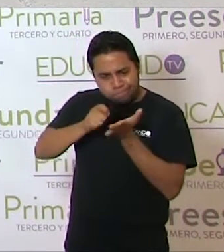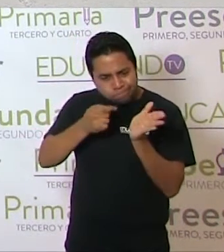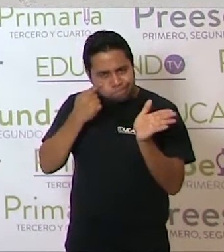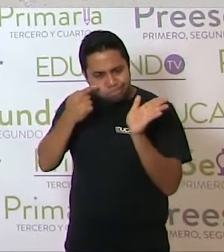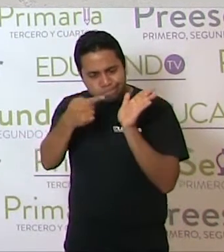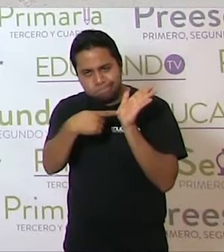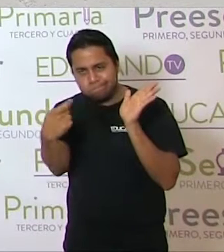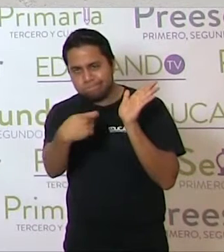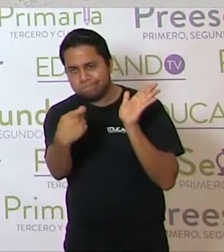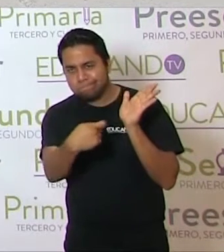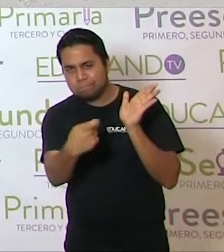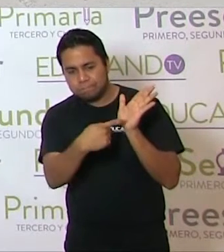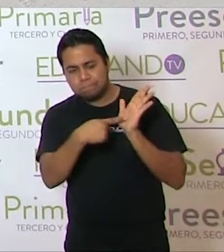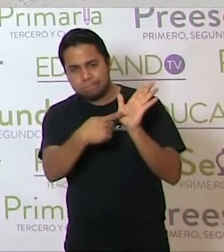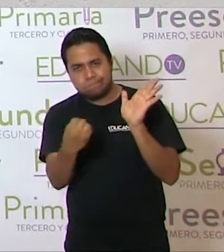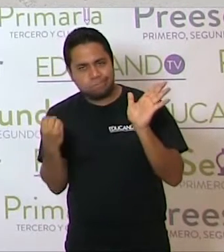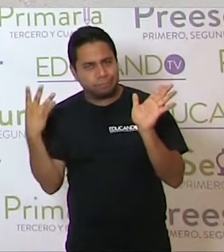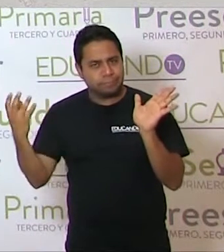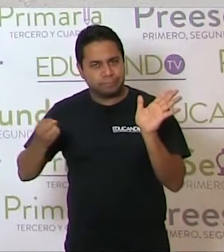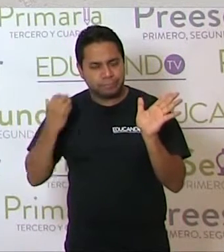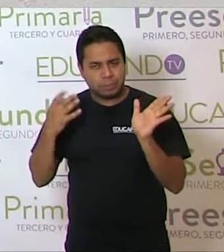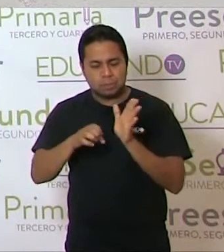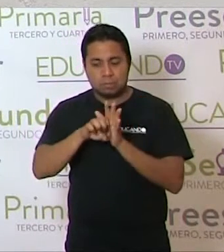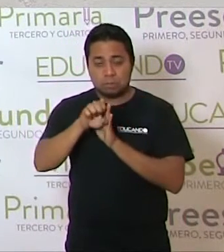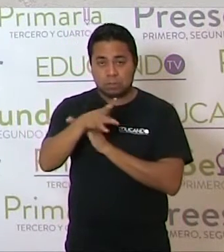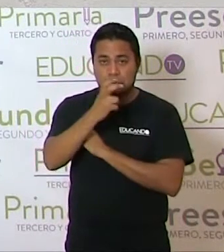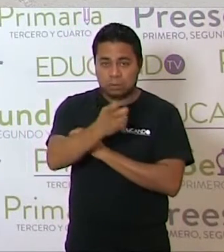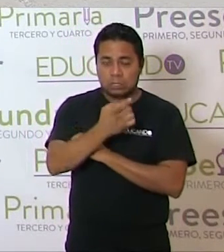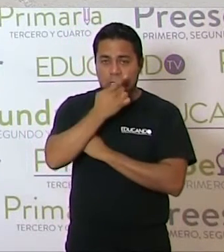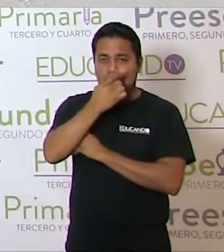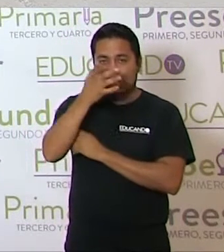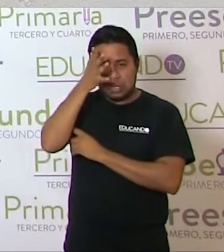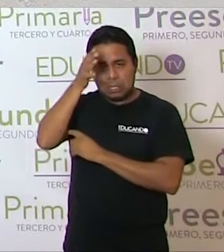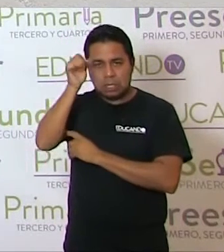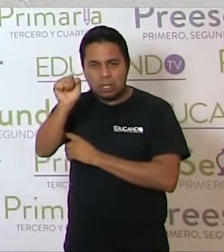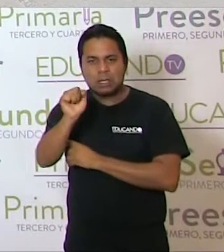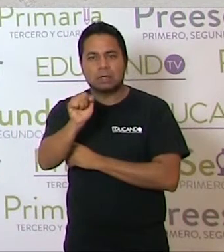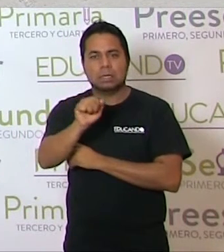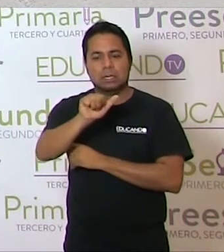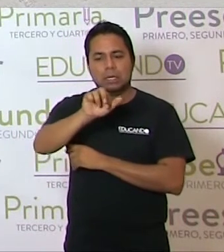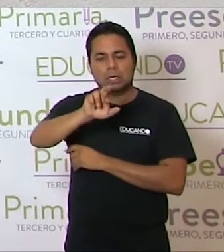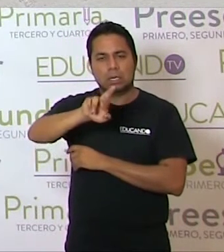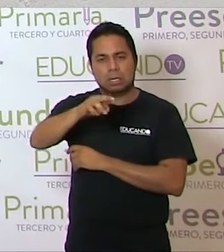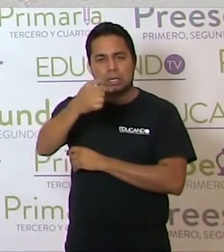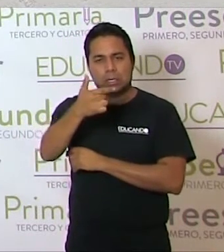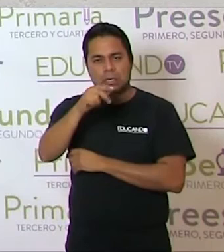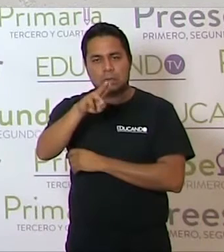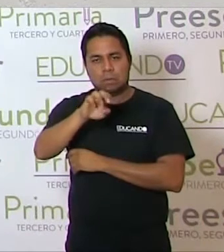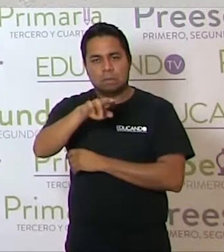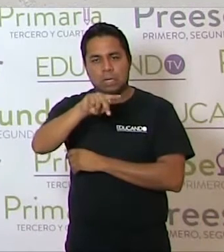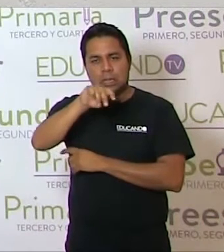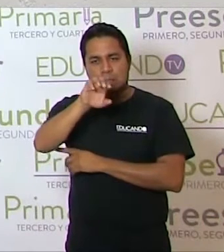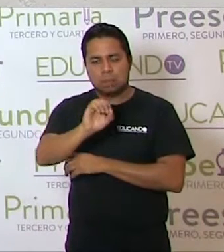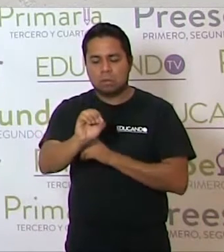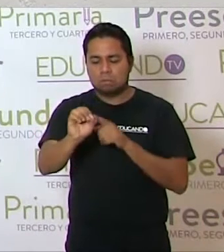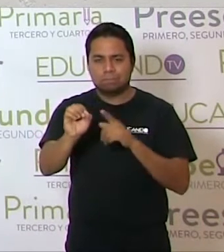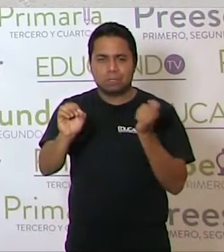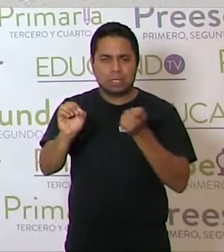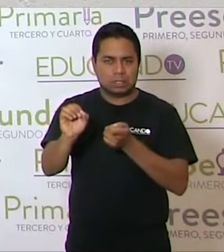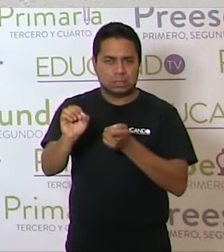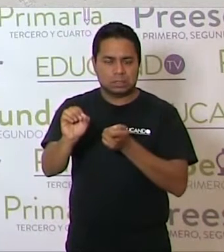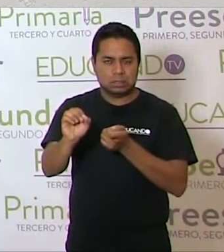lo cual sería entonces la definición de un argumento qué es un argumento